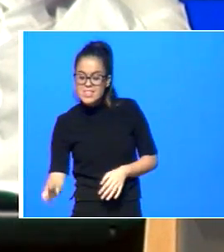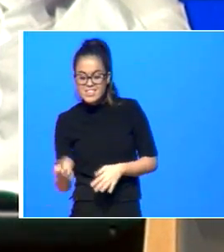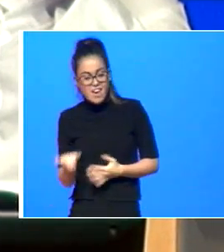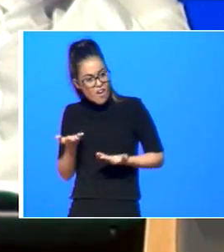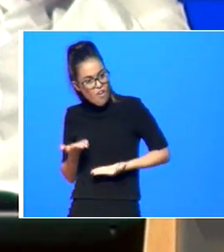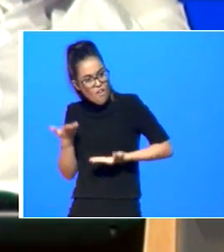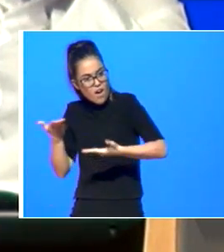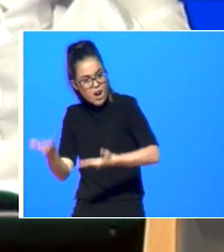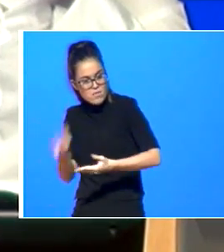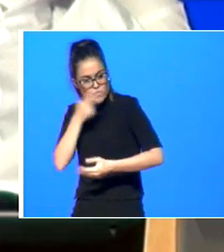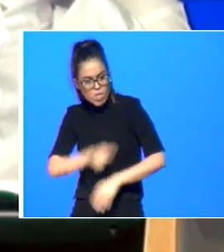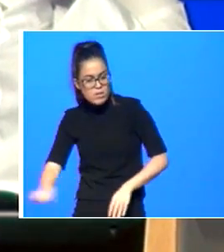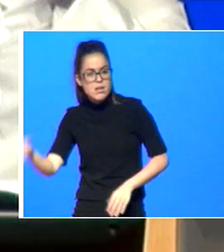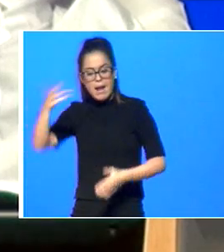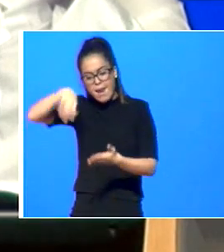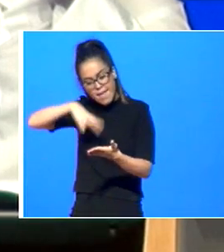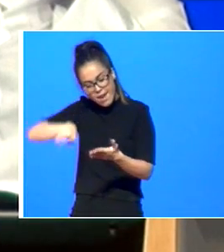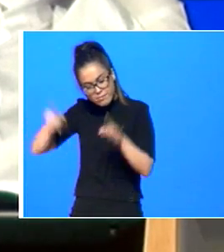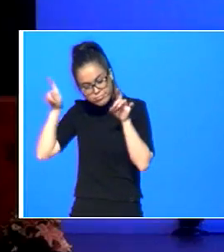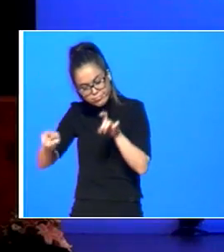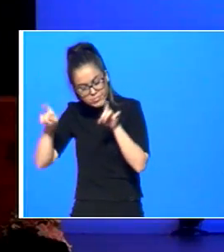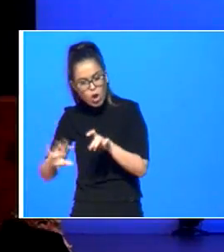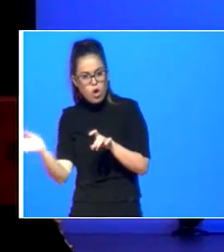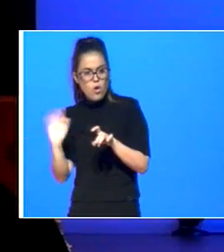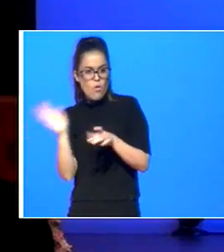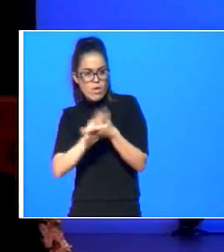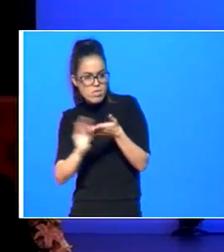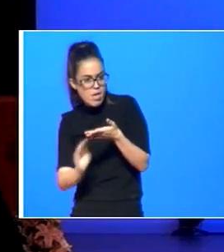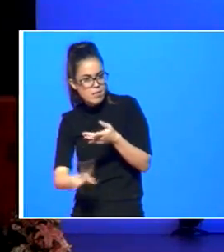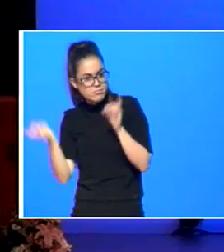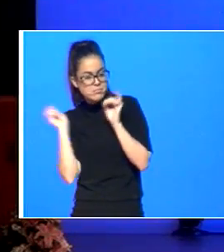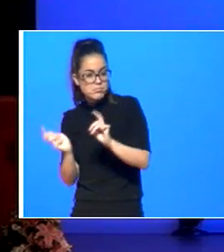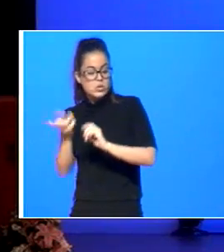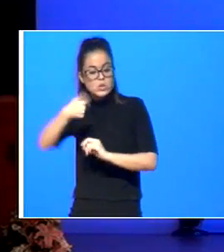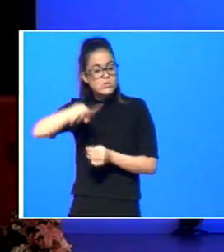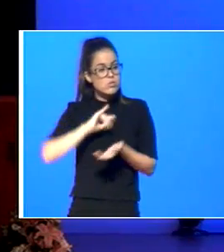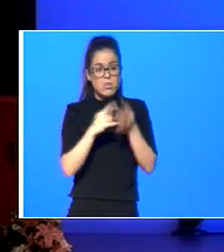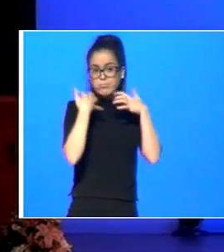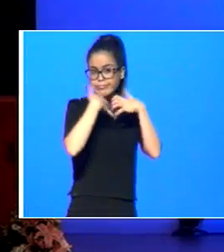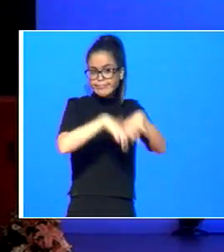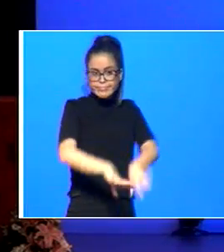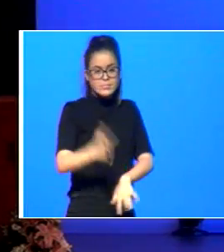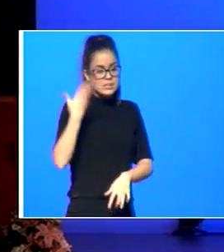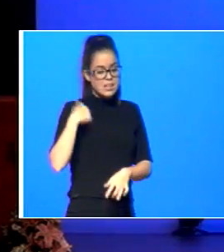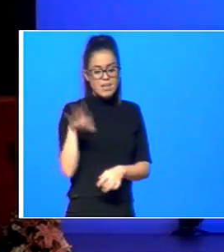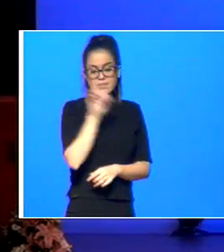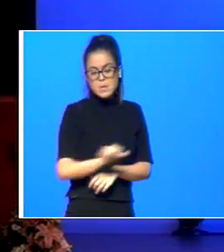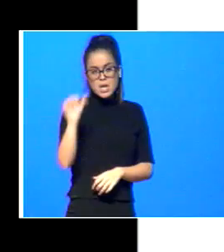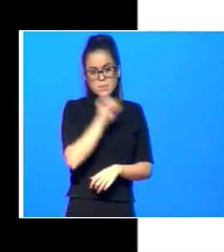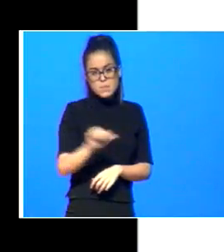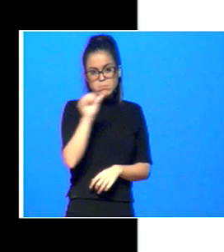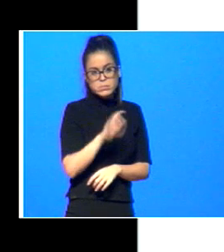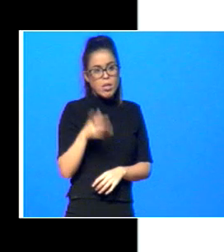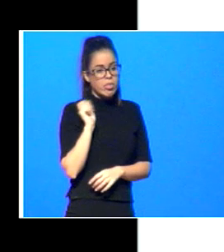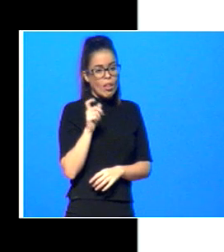laguntzen. Ba, irakurtzen, idazten, eta abar, ez? Eta, bueno, hori daukagu sistematizatuta, eta astero-astero egiten